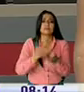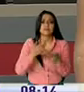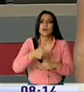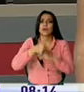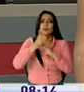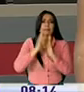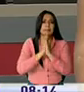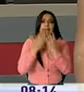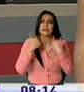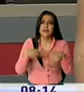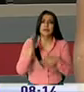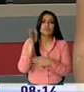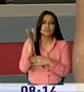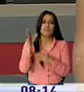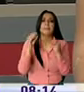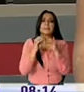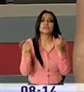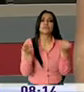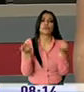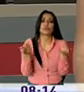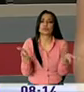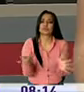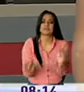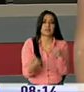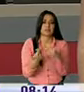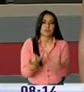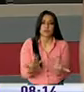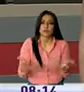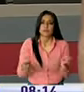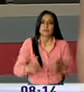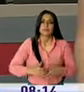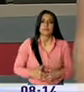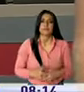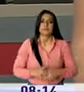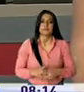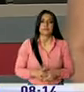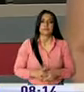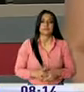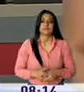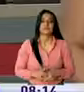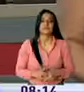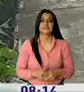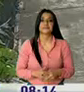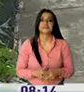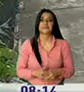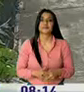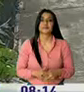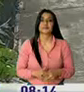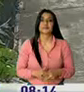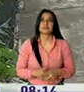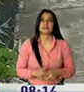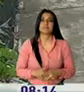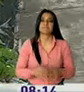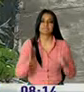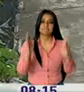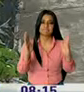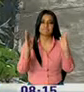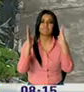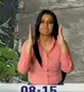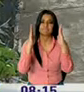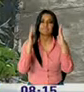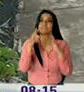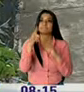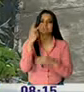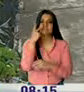ocasiones mayor control, pero al momento no se ha dado nada más. Veamos. Preste atención por unos minutos a estas